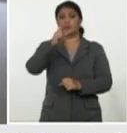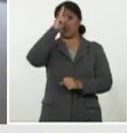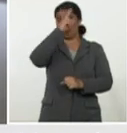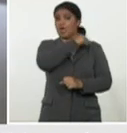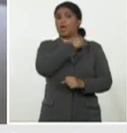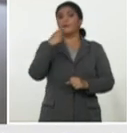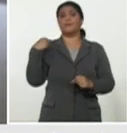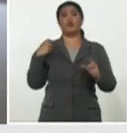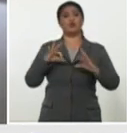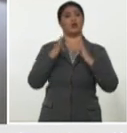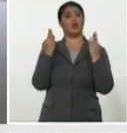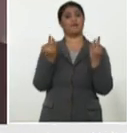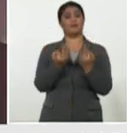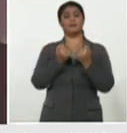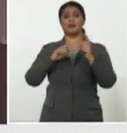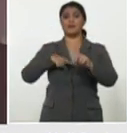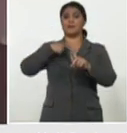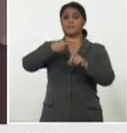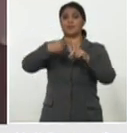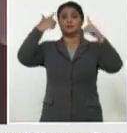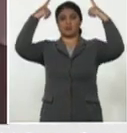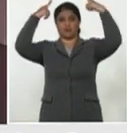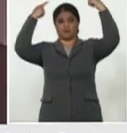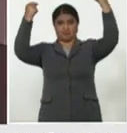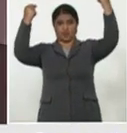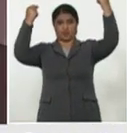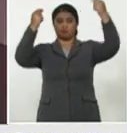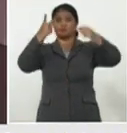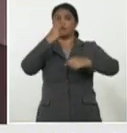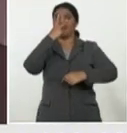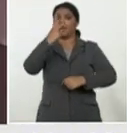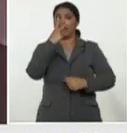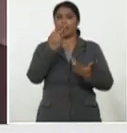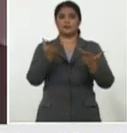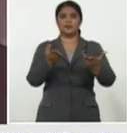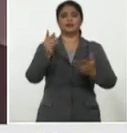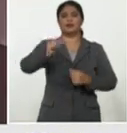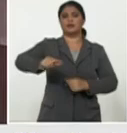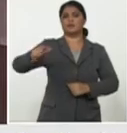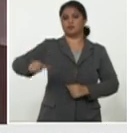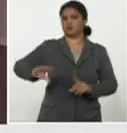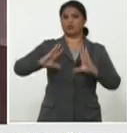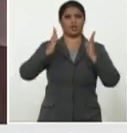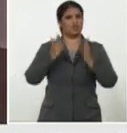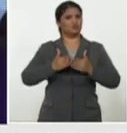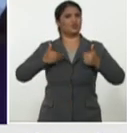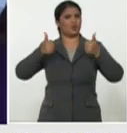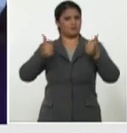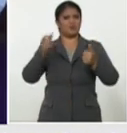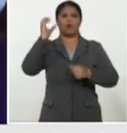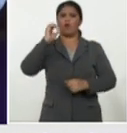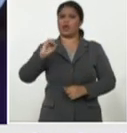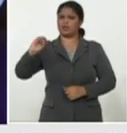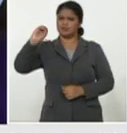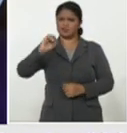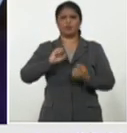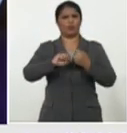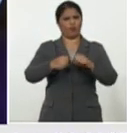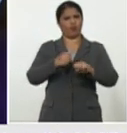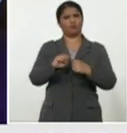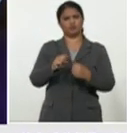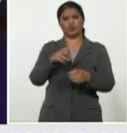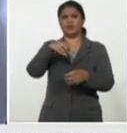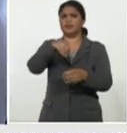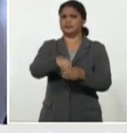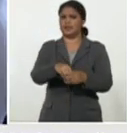servicios administrativos y contratos, atendido por un personal capacitado y cuyo proceder a la intervención extensiva ofrece